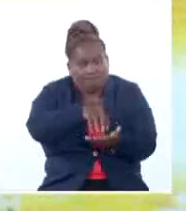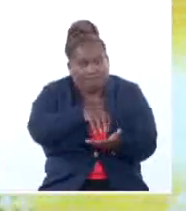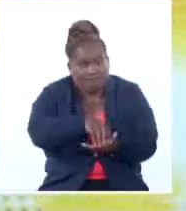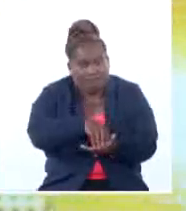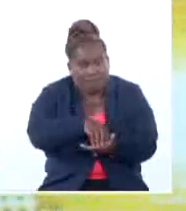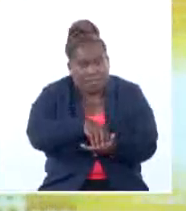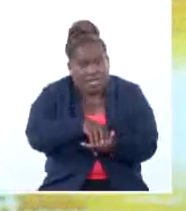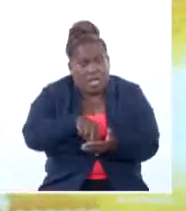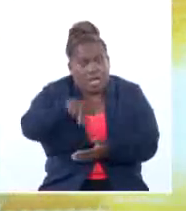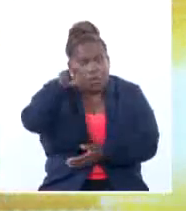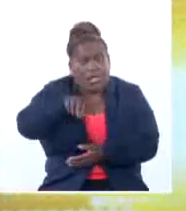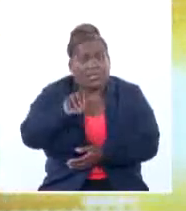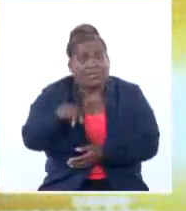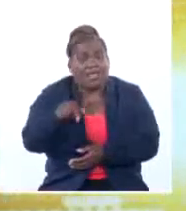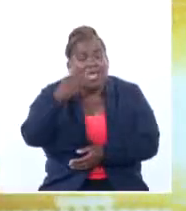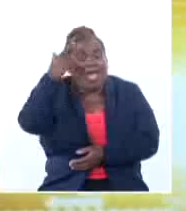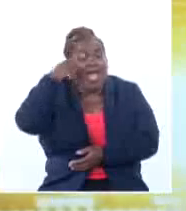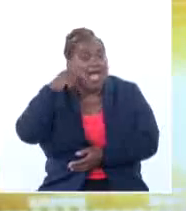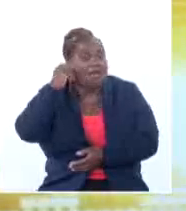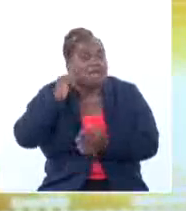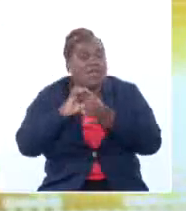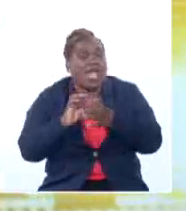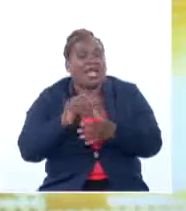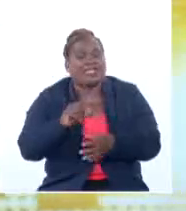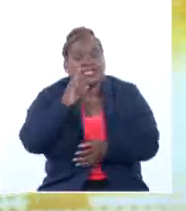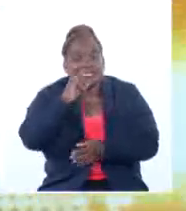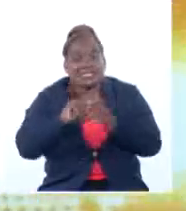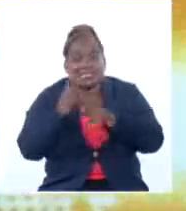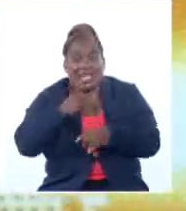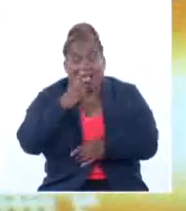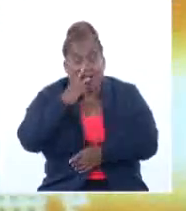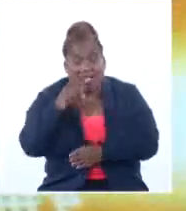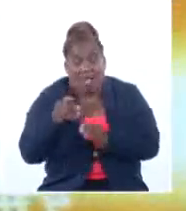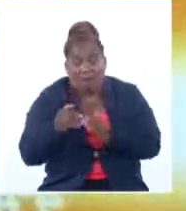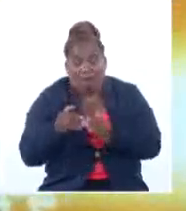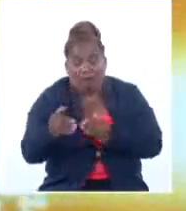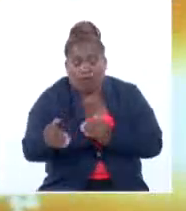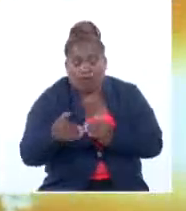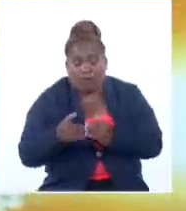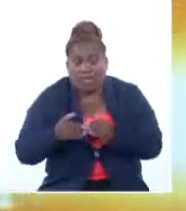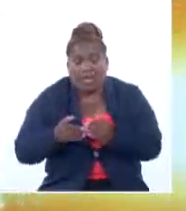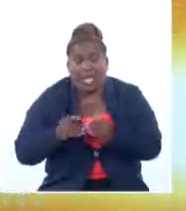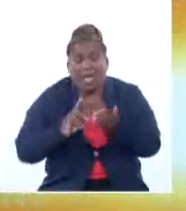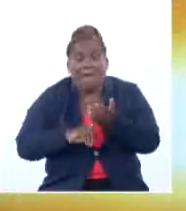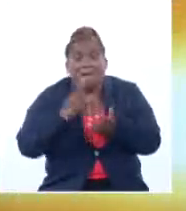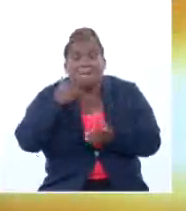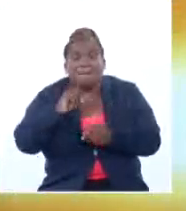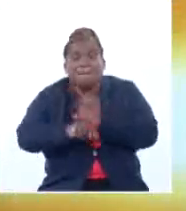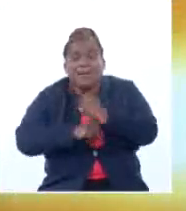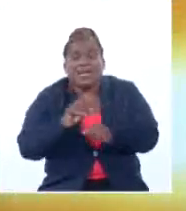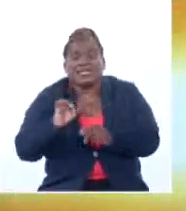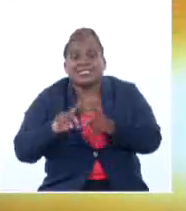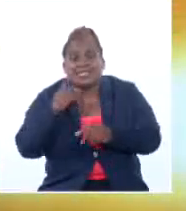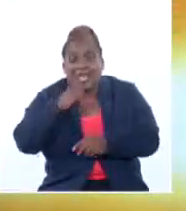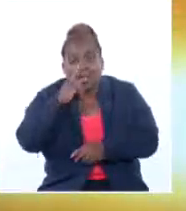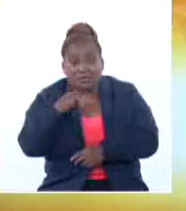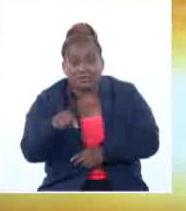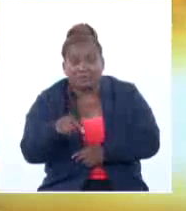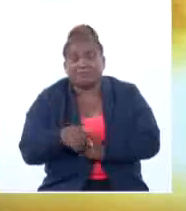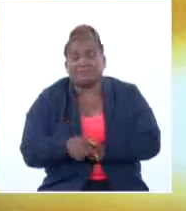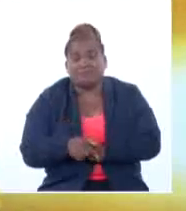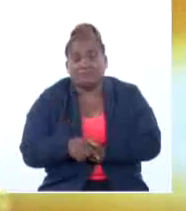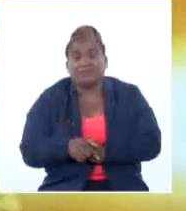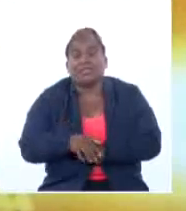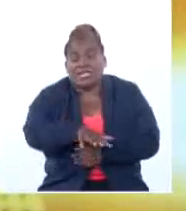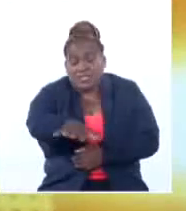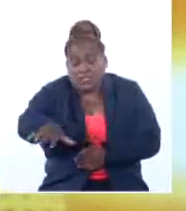en el noreste de Afganistán, en un punto cercano a la frontera de este país con Pakistán y Tayikistán. De acuerdo con los expertos, es una